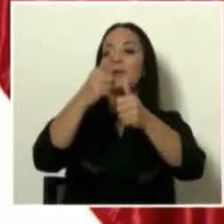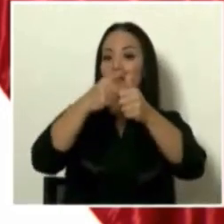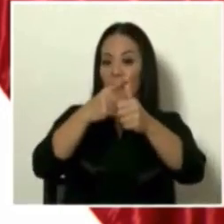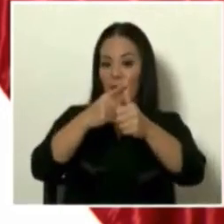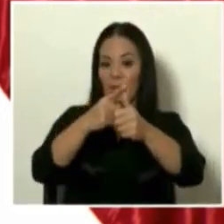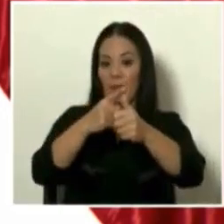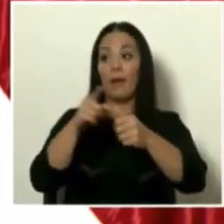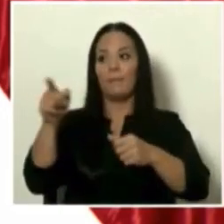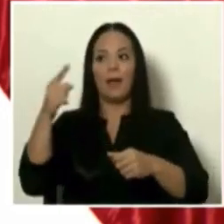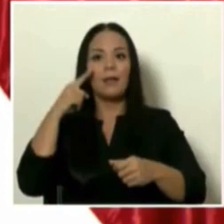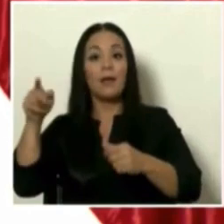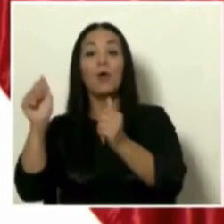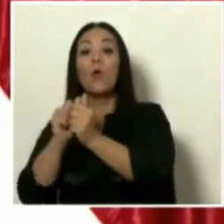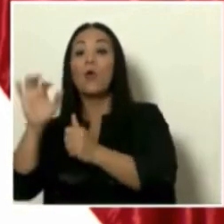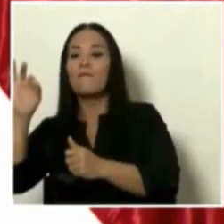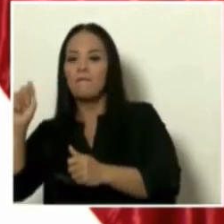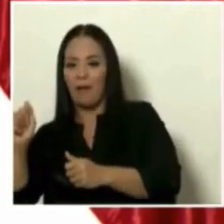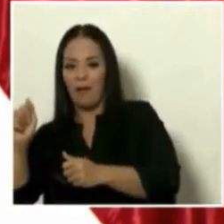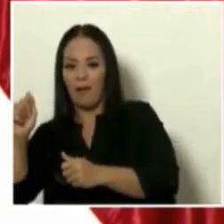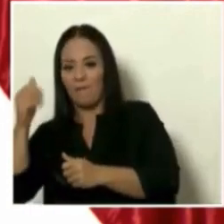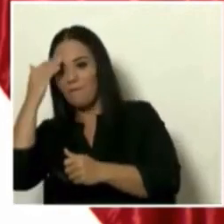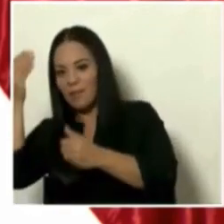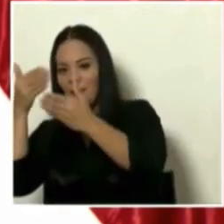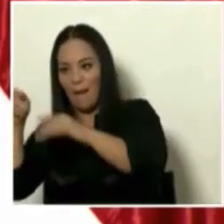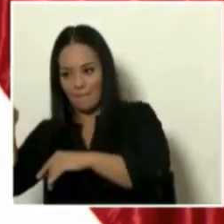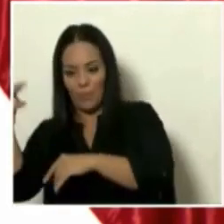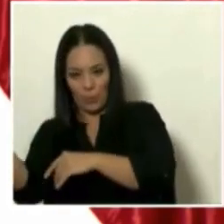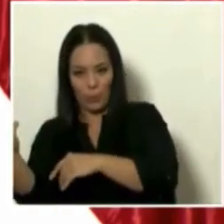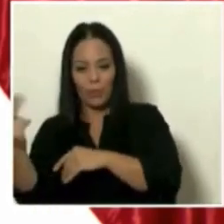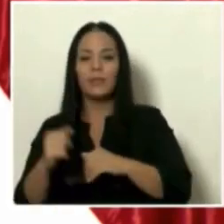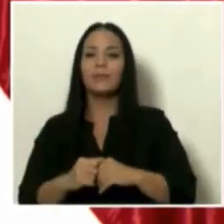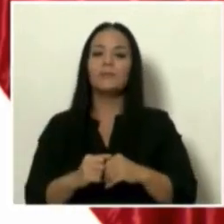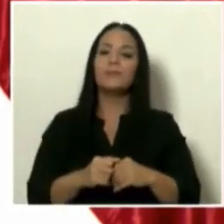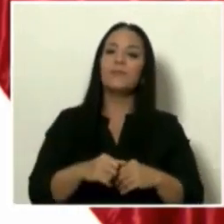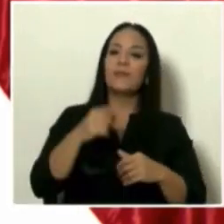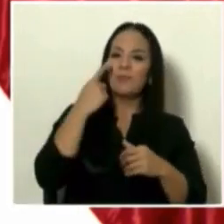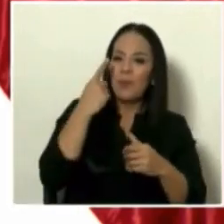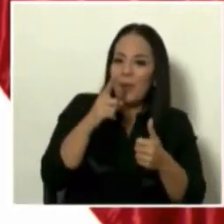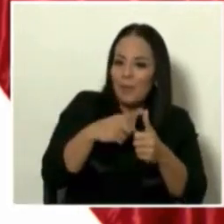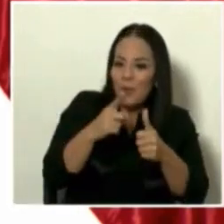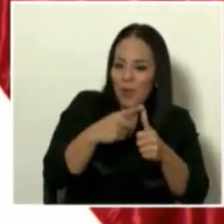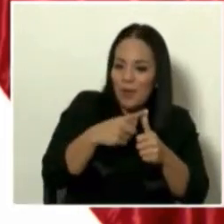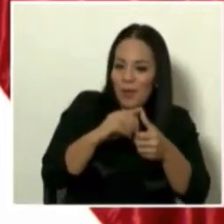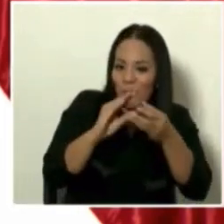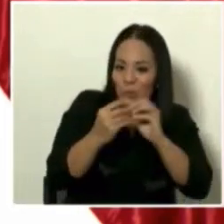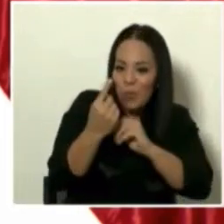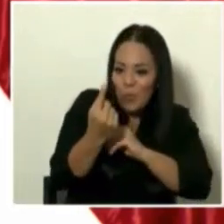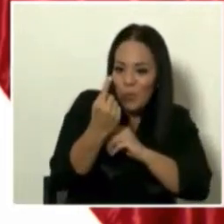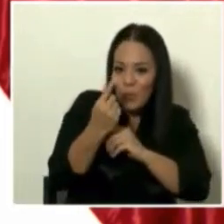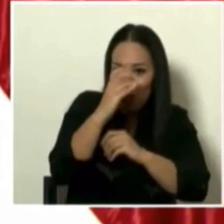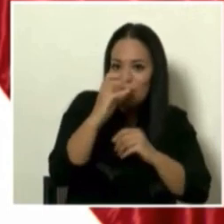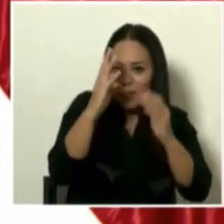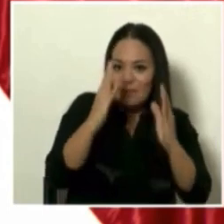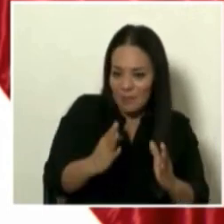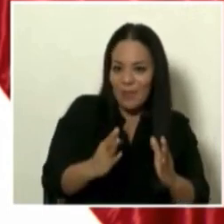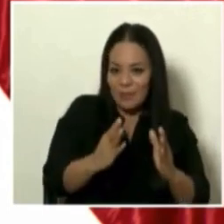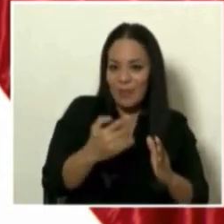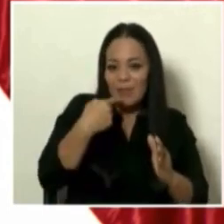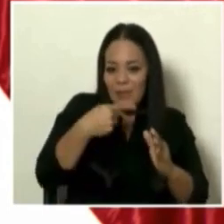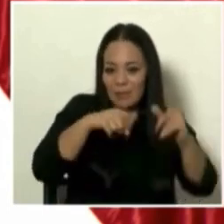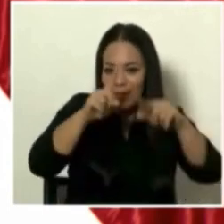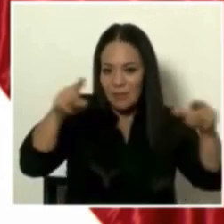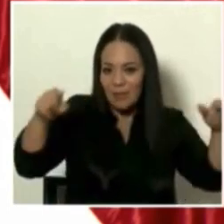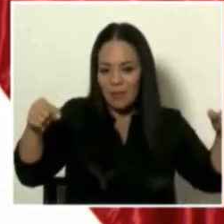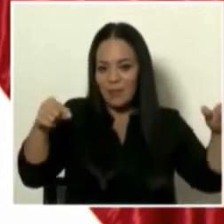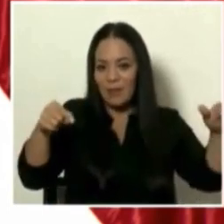FA, con el Frente Amplio, donde la prioridad número uno de los costarricenses, estadísticamente hablando, es